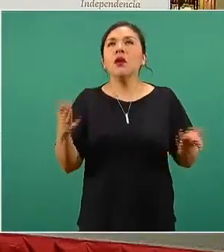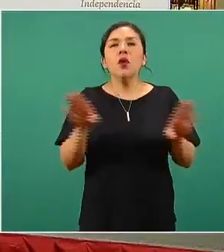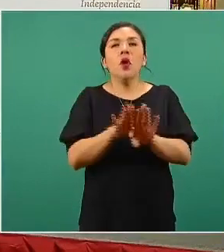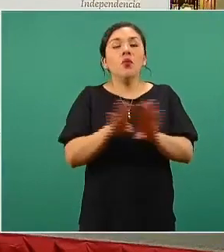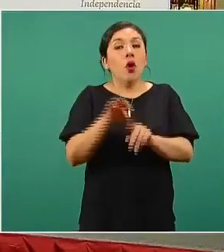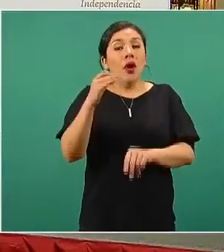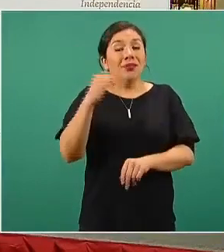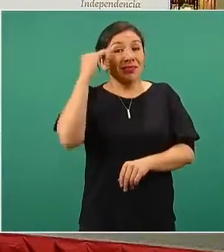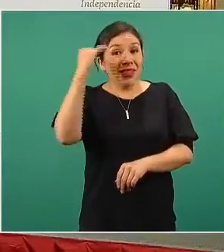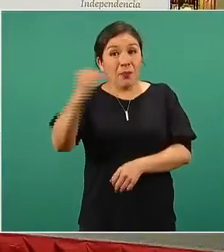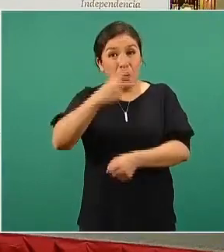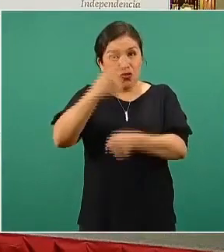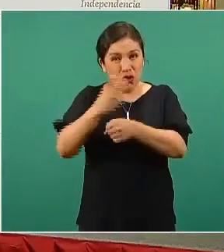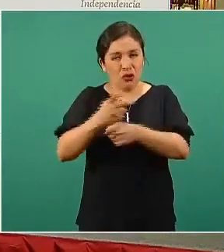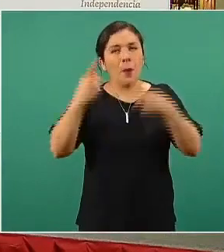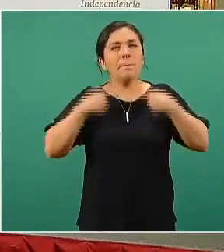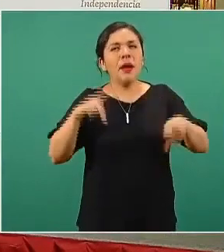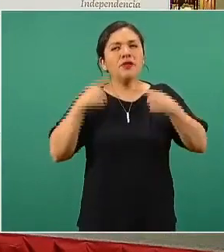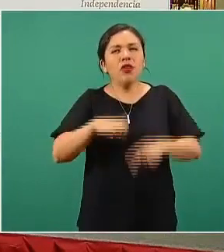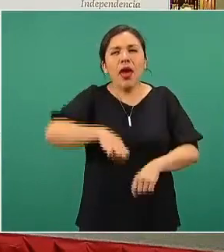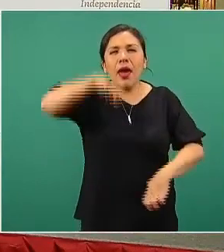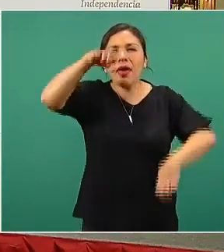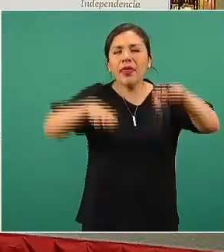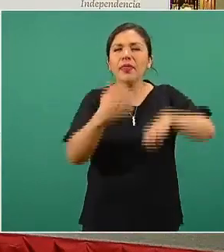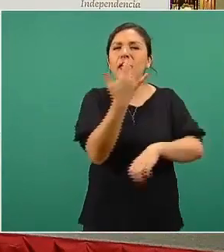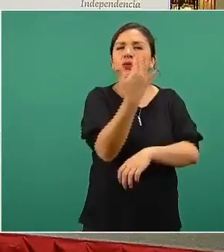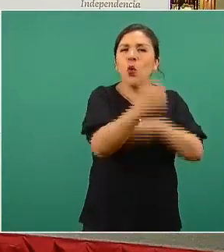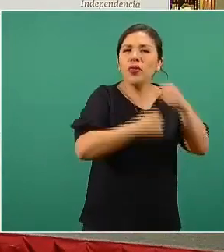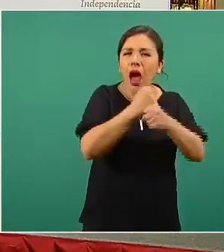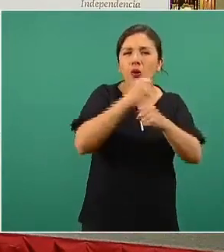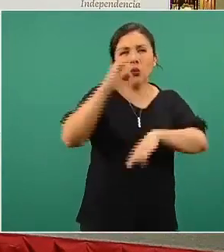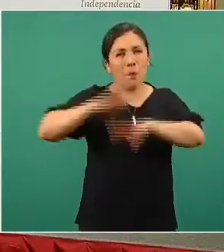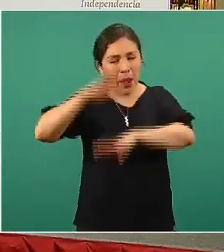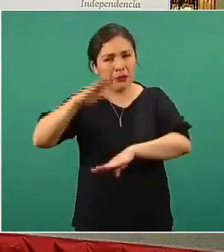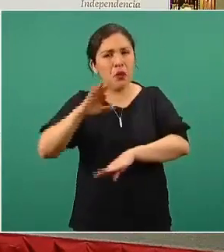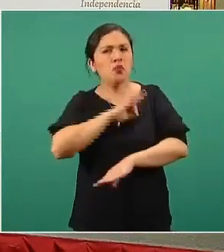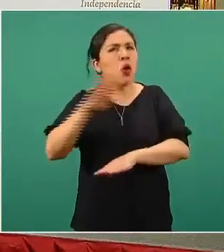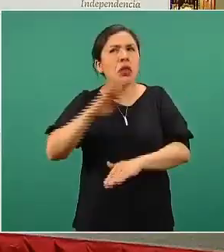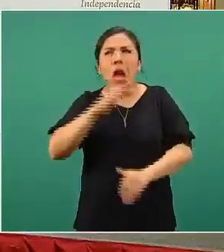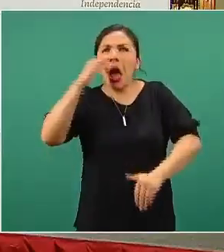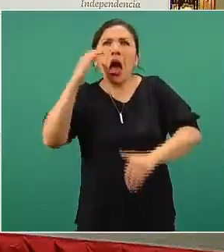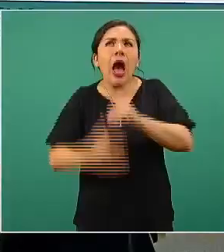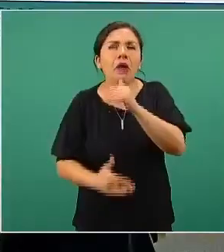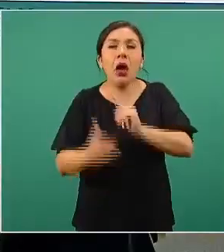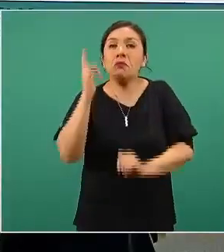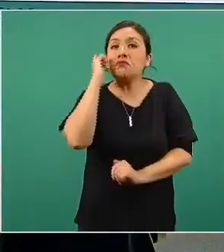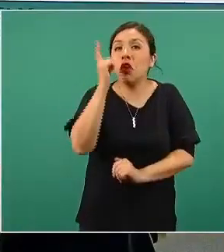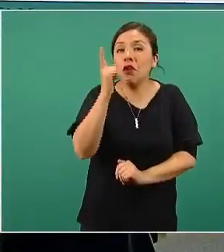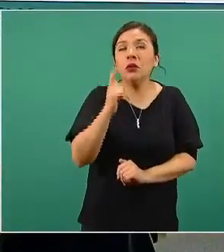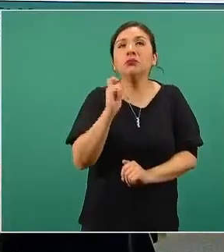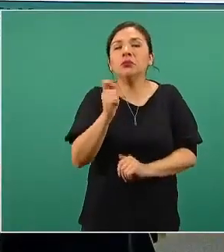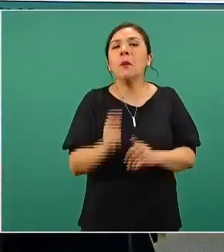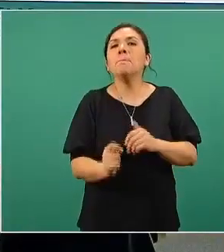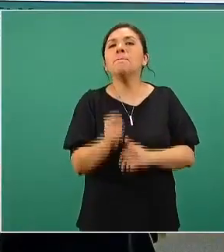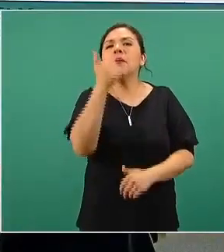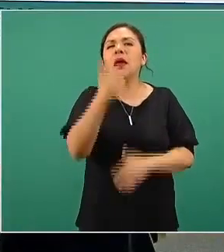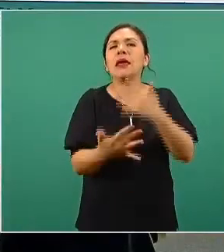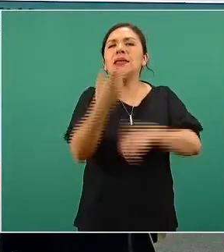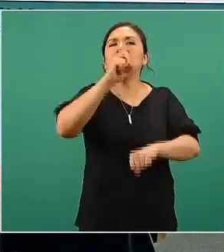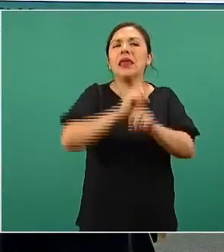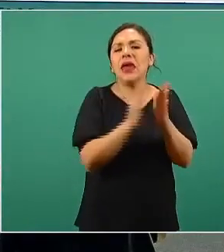que la etapa 2, la de personas de 50 y más años de edad, la estemos terminando quizá en la primera quincena de